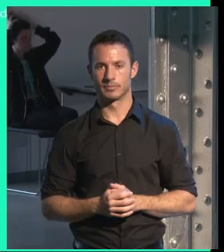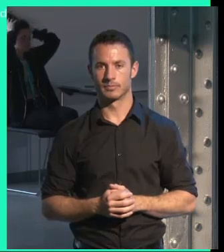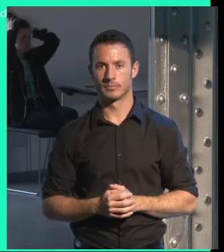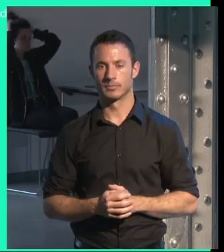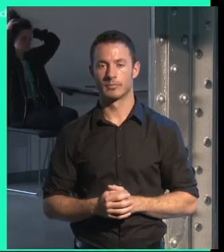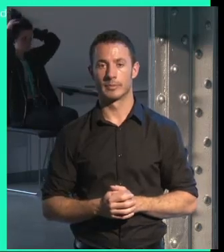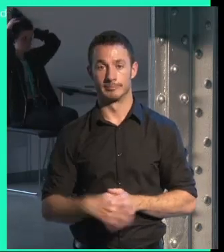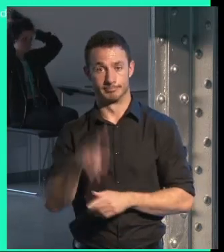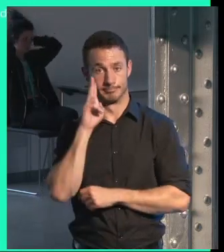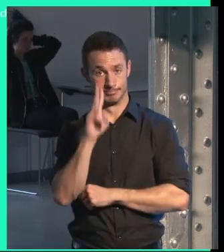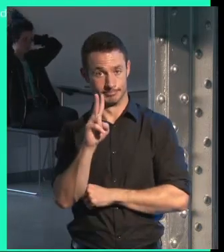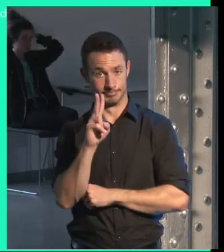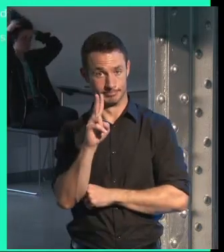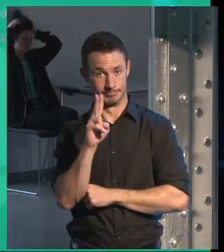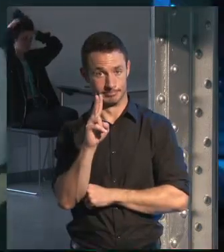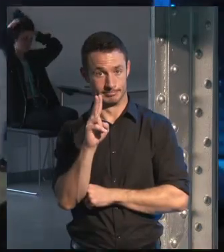Me voy a equivocar, vale. ¿Ves?